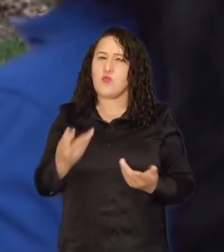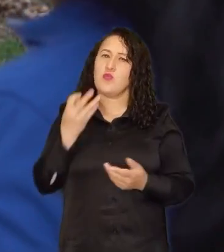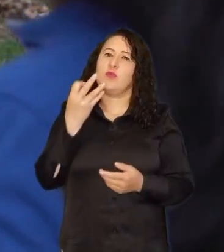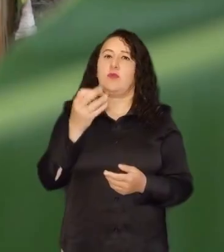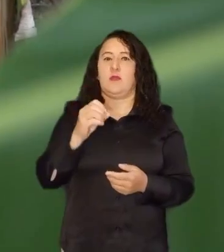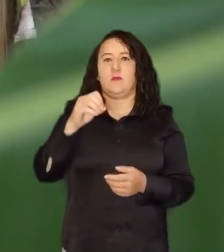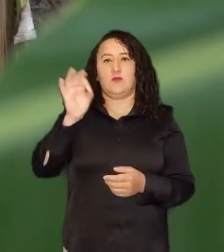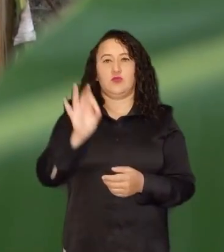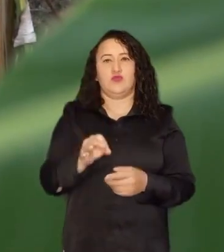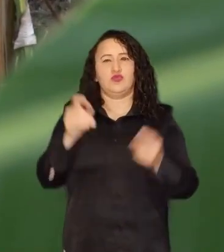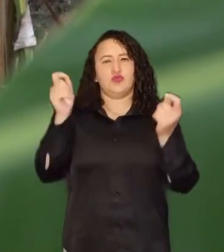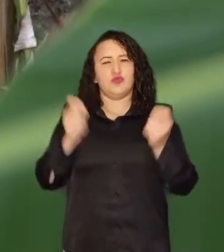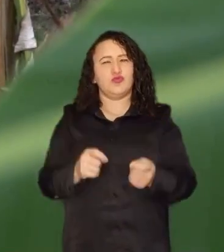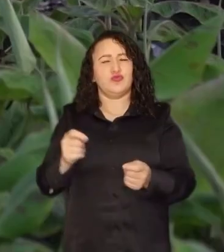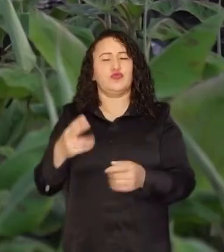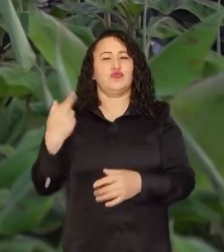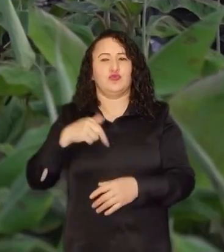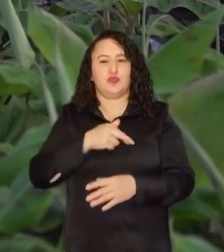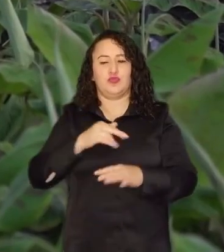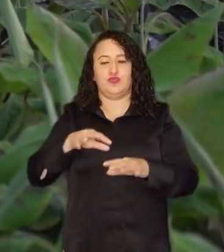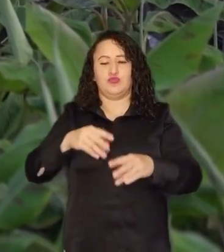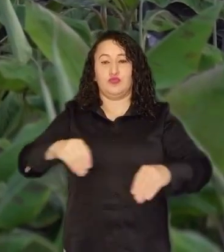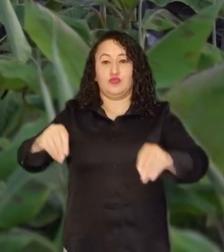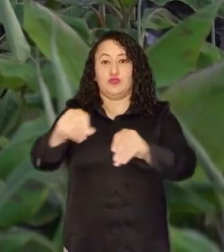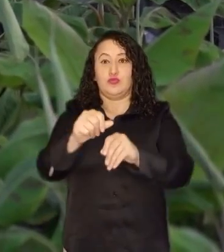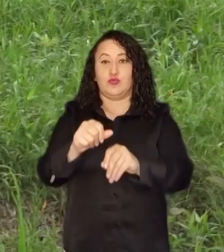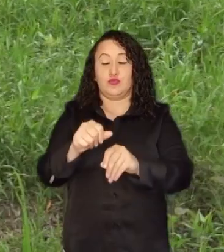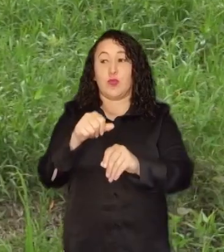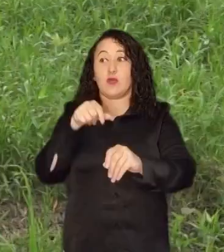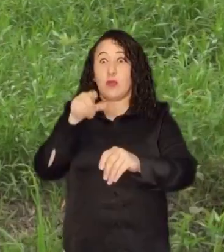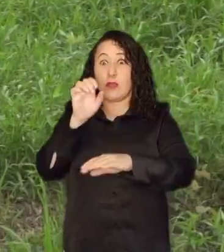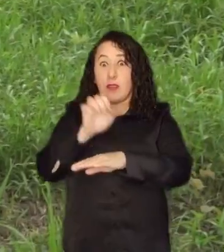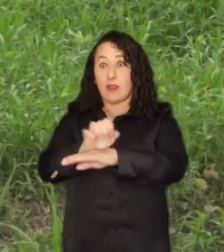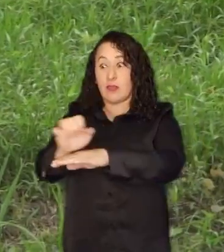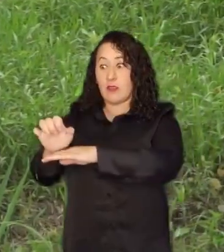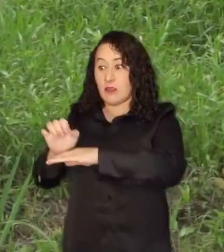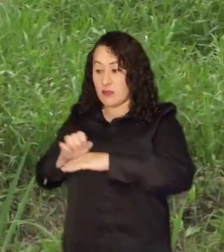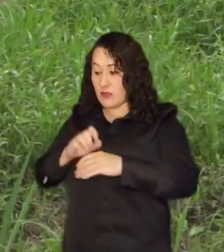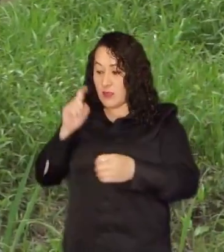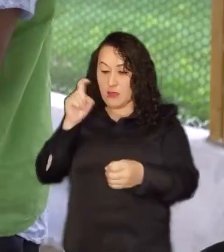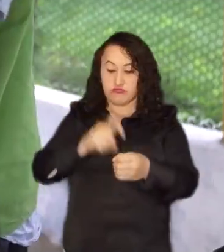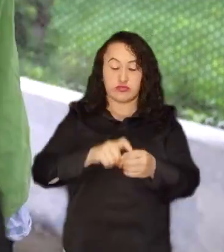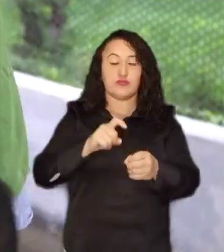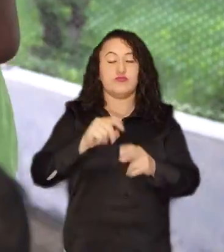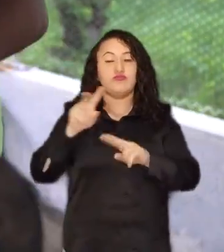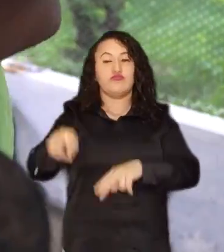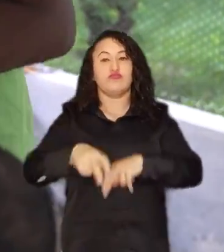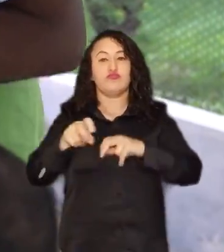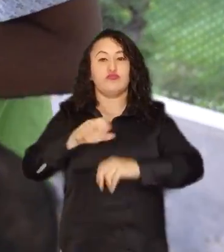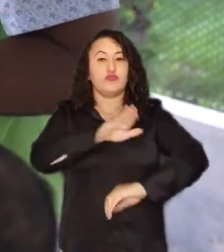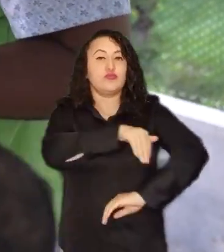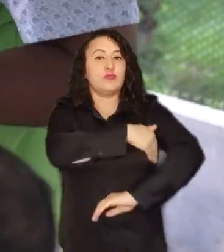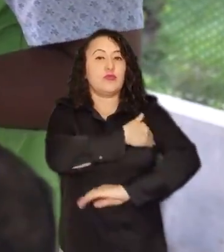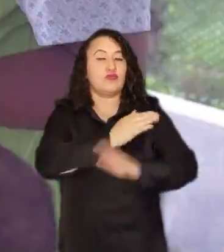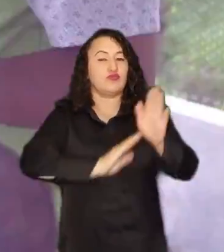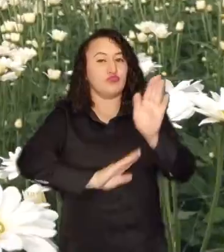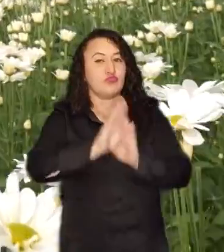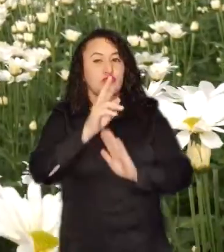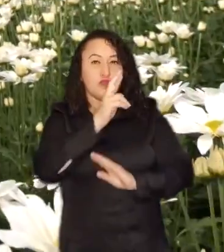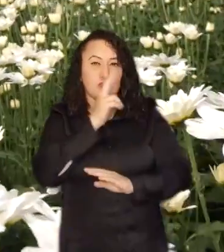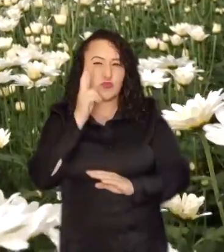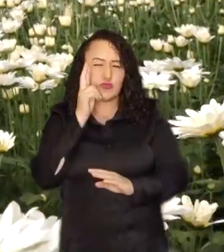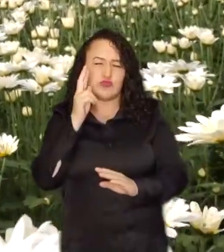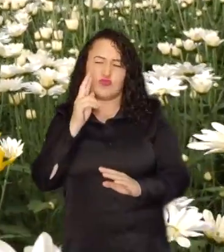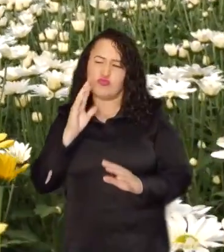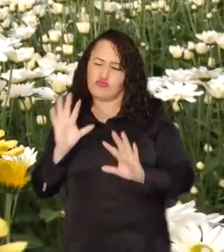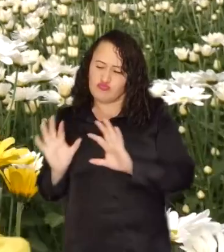integral y en la que el papel del Instituto Colombiano Agropecuario ICA parte de la sanidad, fortaleciendo todos sus esfuerzos desde la